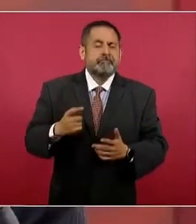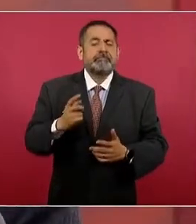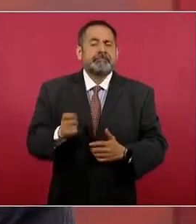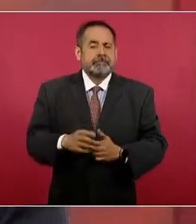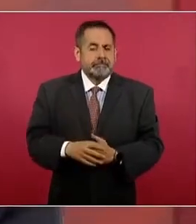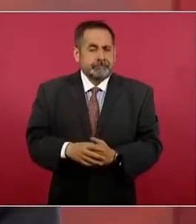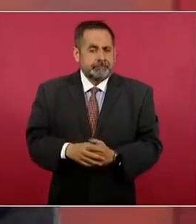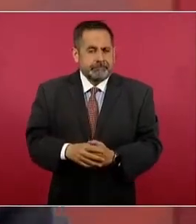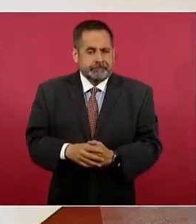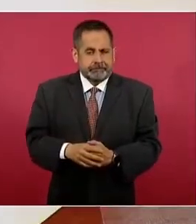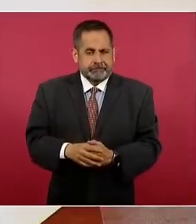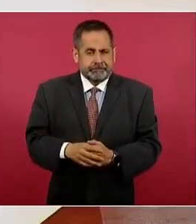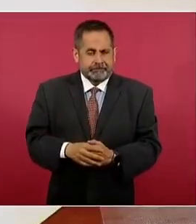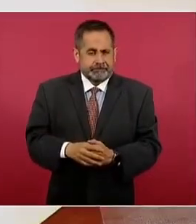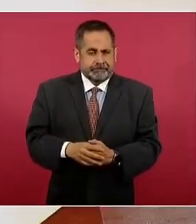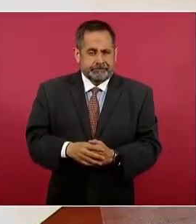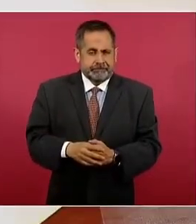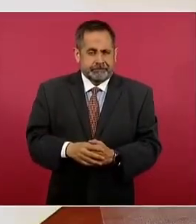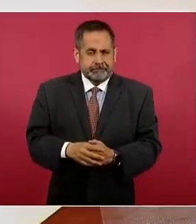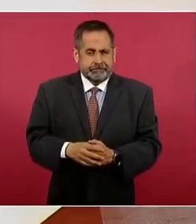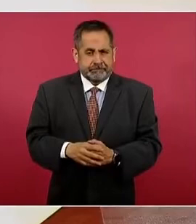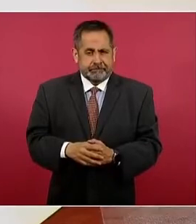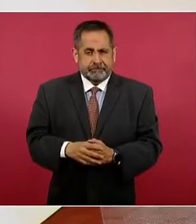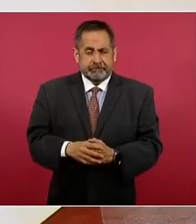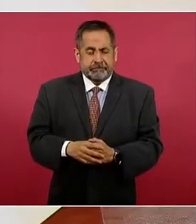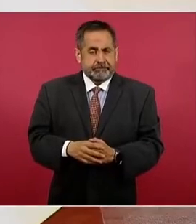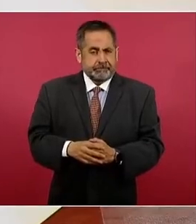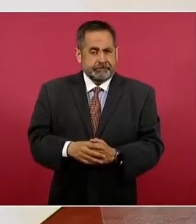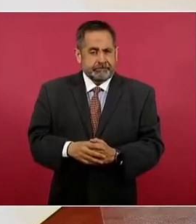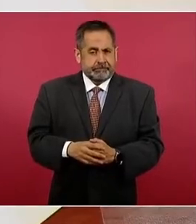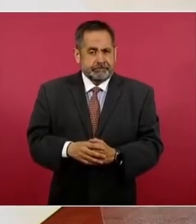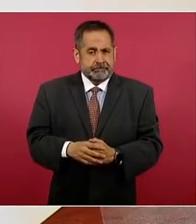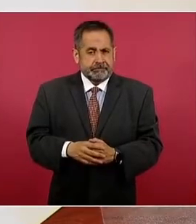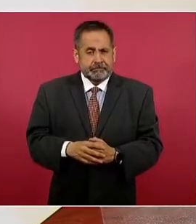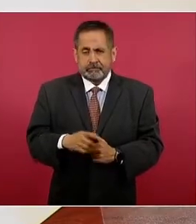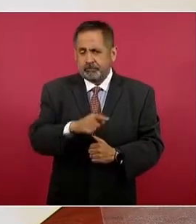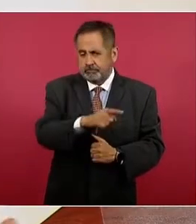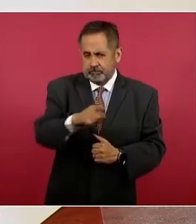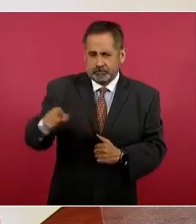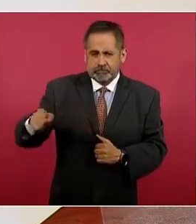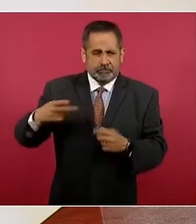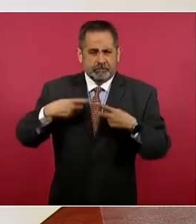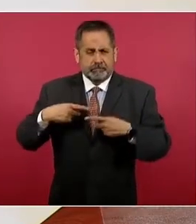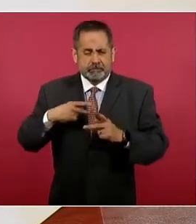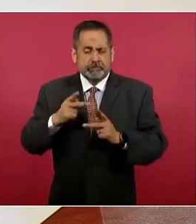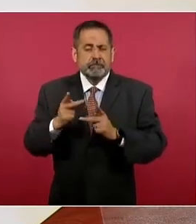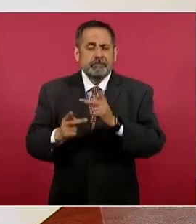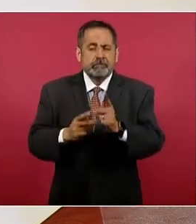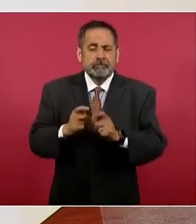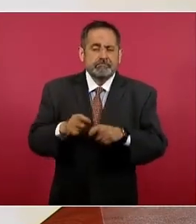pero la gente que recibe un pequeño crédito, una tanda,